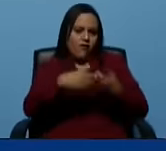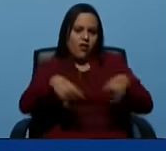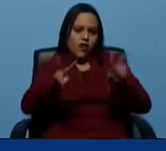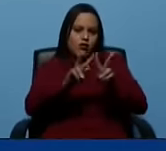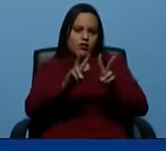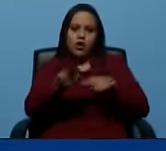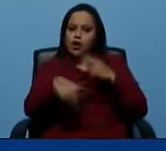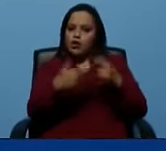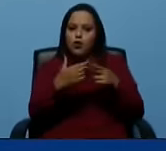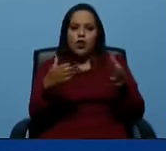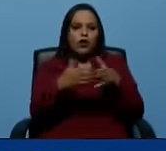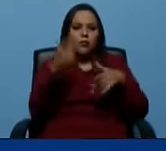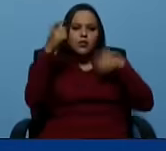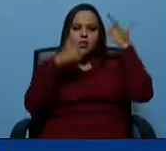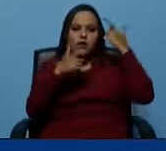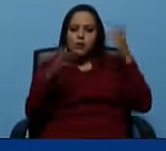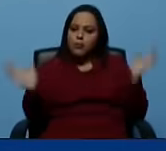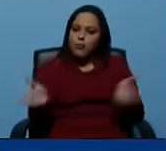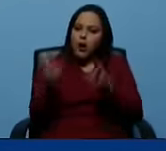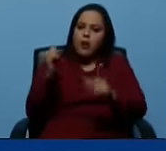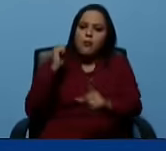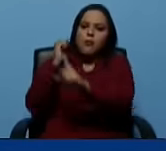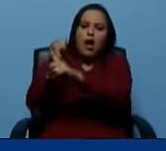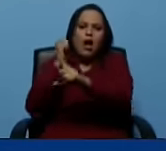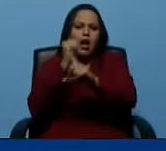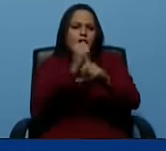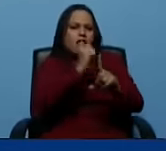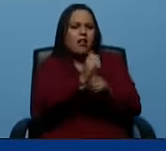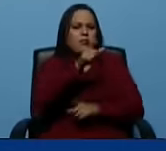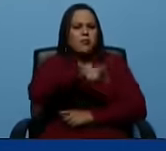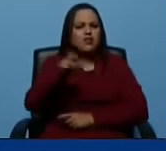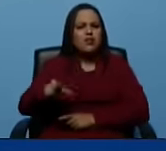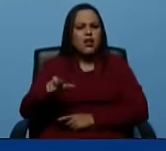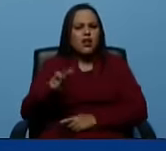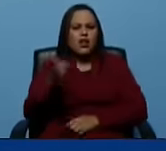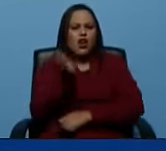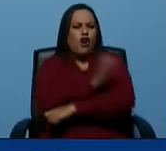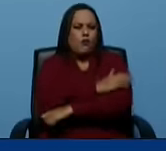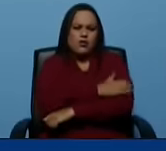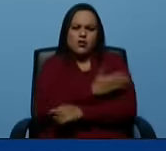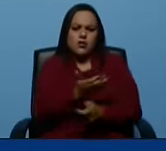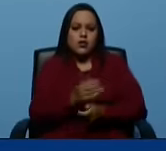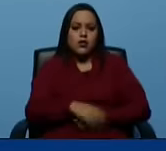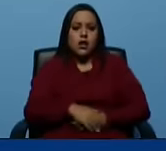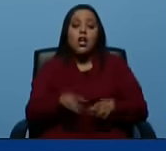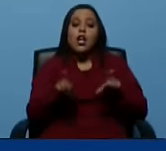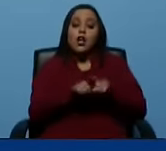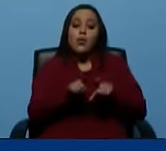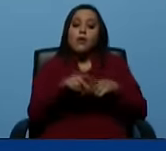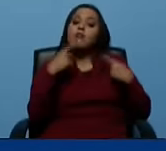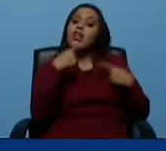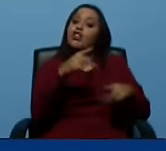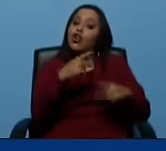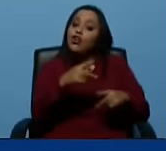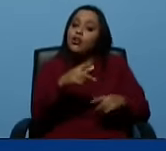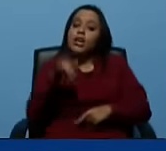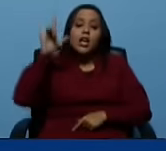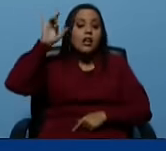Jamás el chavismo ha mandado a matar a los opositores, como mandaron por TikTok, Instagram,